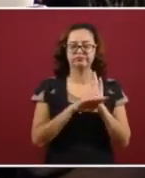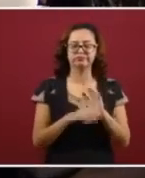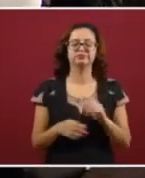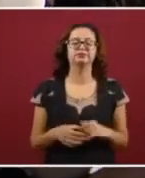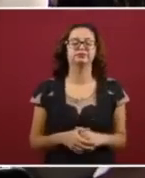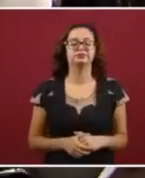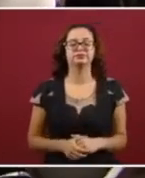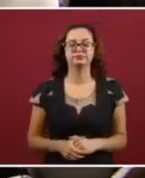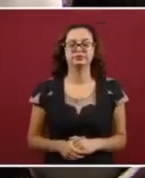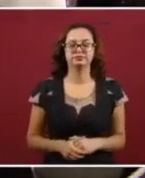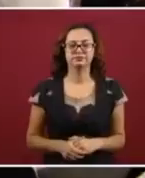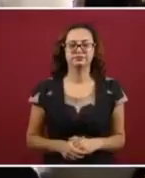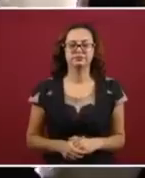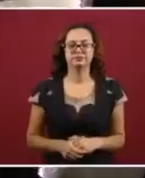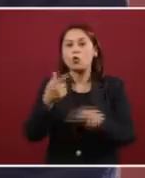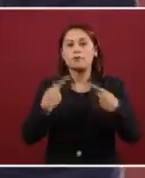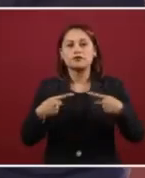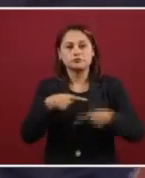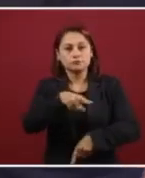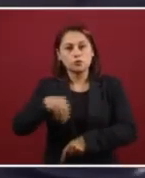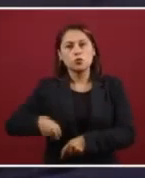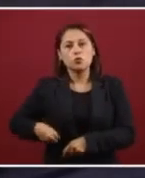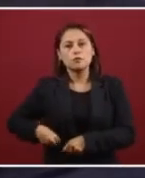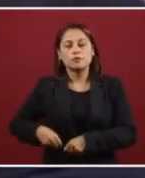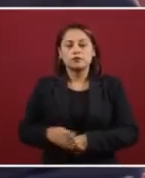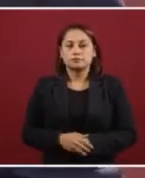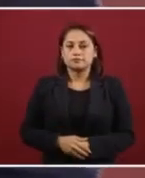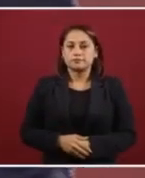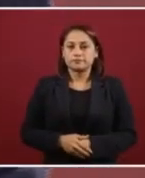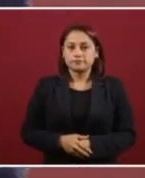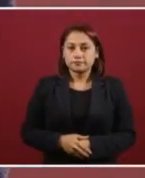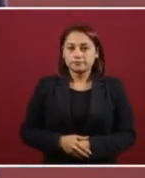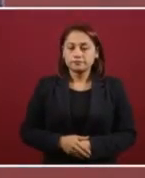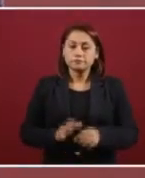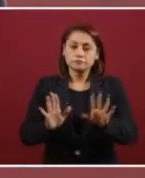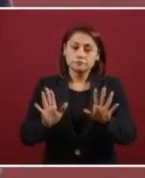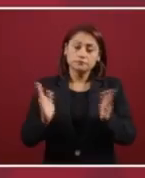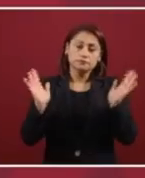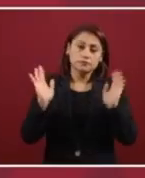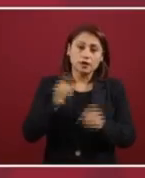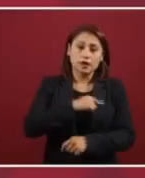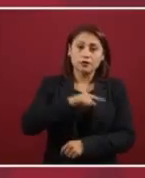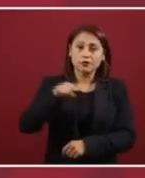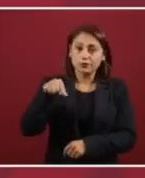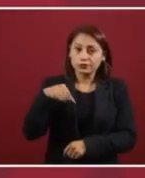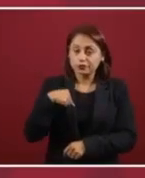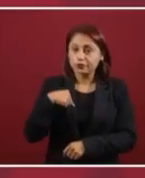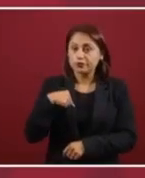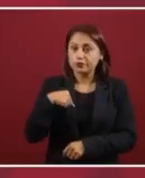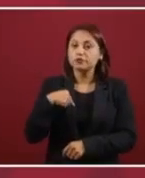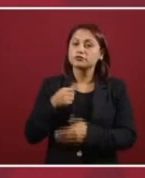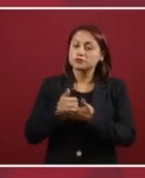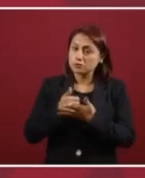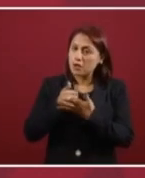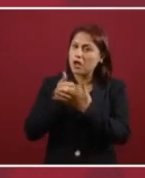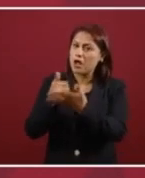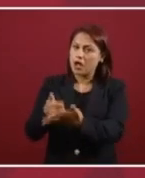Lozoya, Juan Collado y Alonso Ancira. Nosotros estamos participando y ayudando